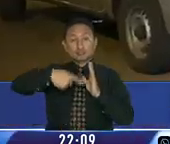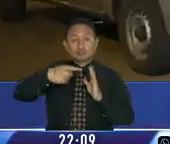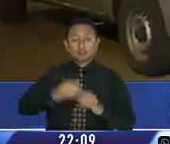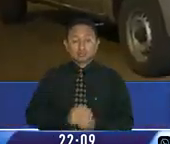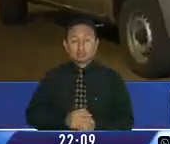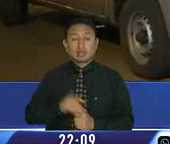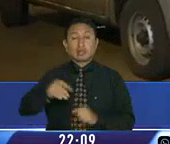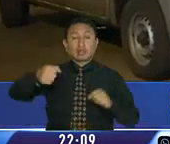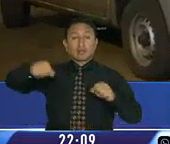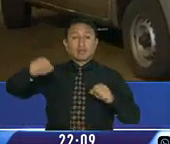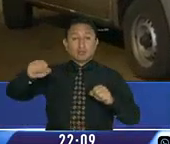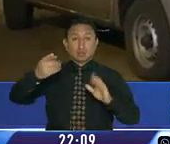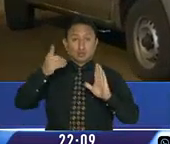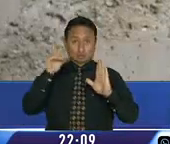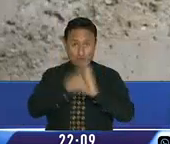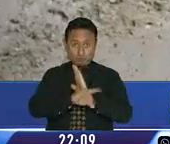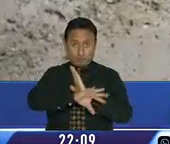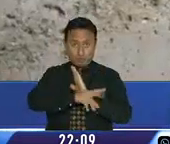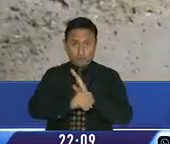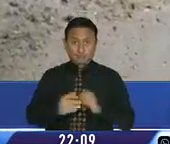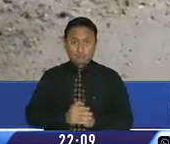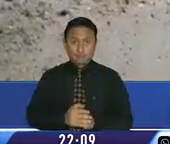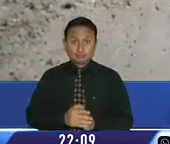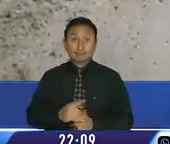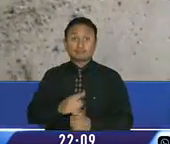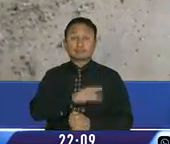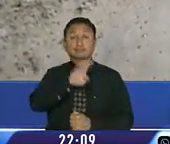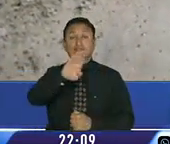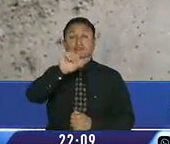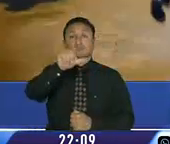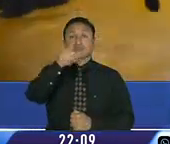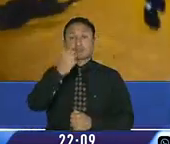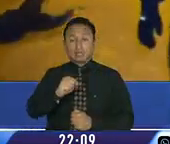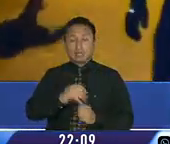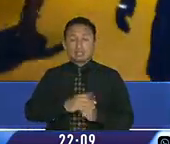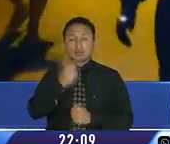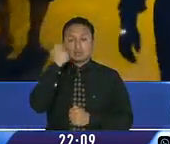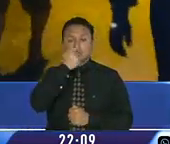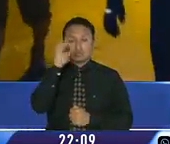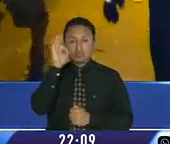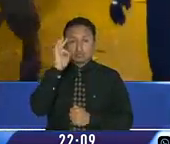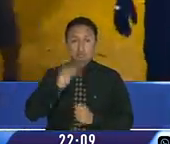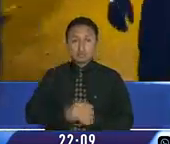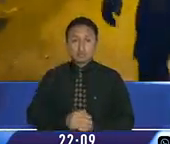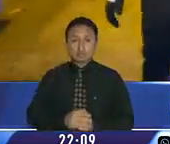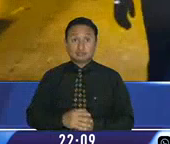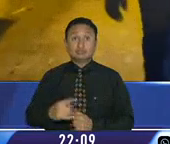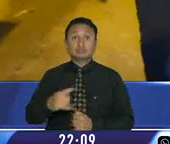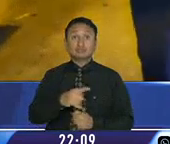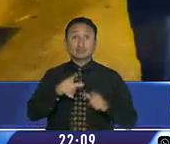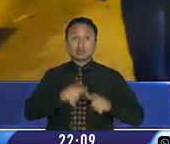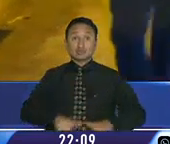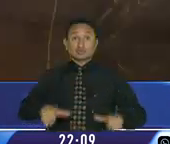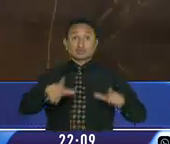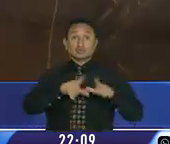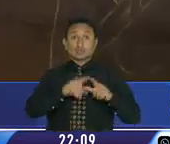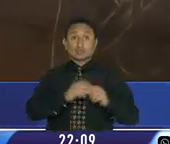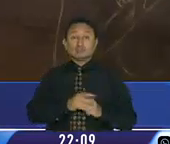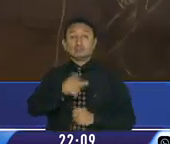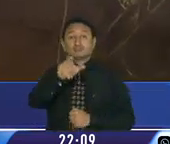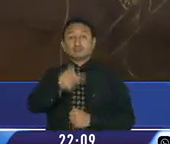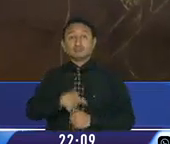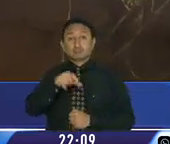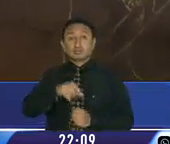moto reportada como robada. Asimismo, munición y drogas. En el recorrido se detectó que en estos sectores los antisociales